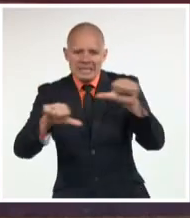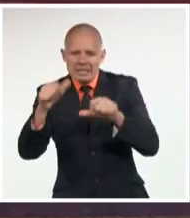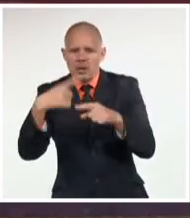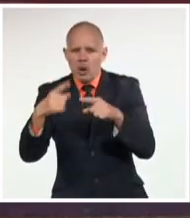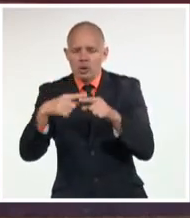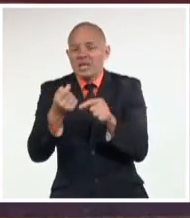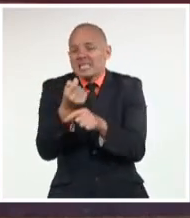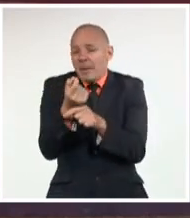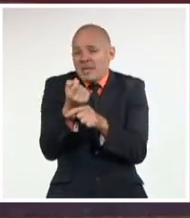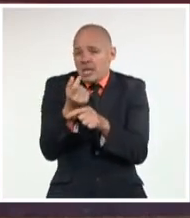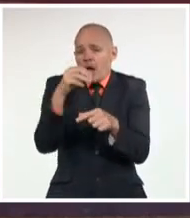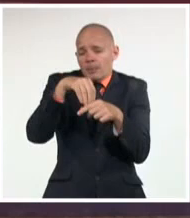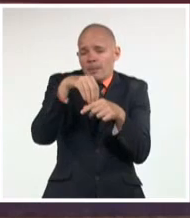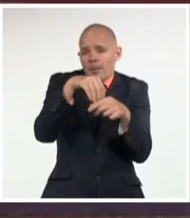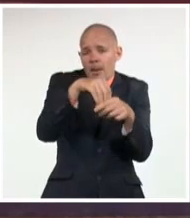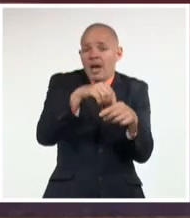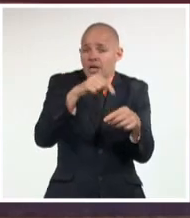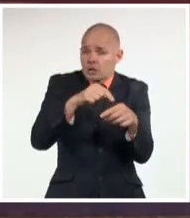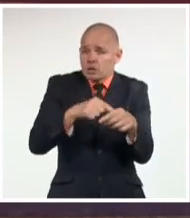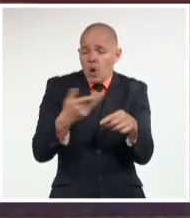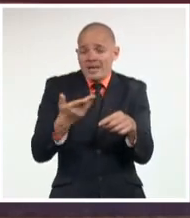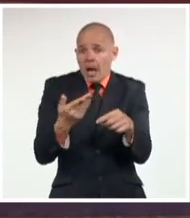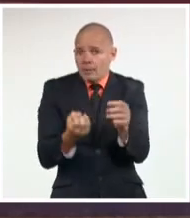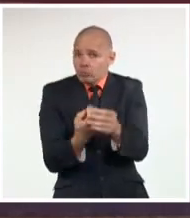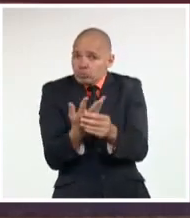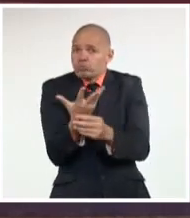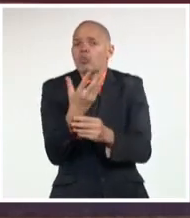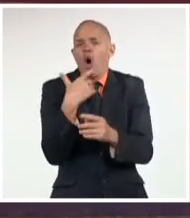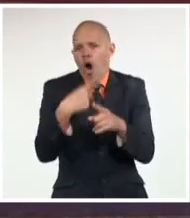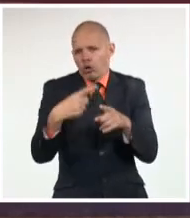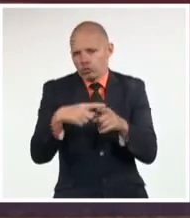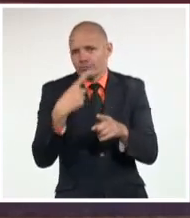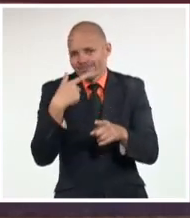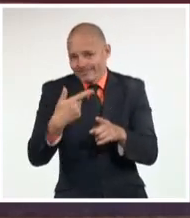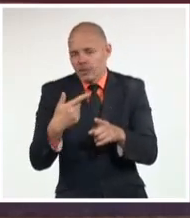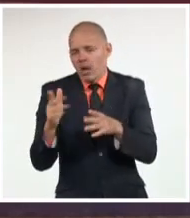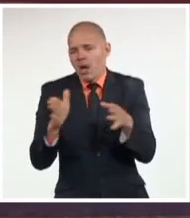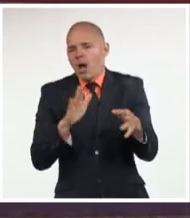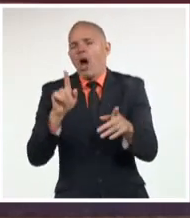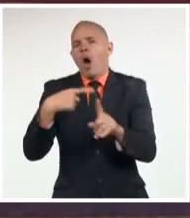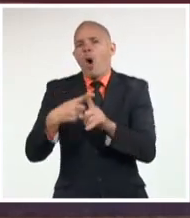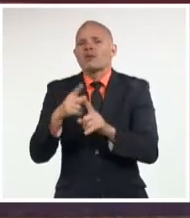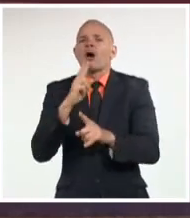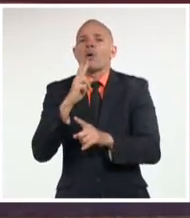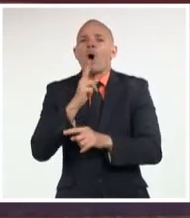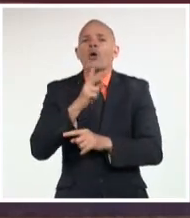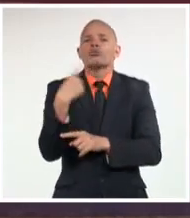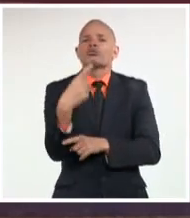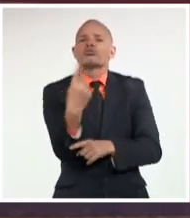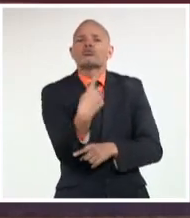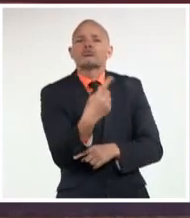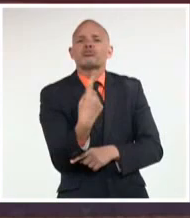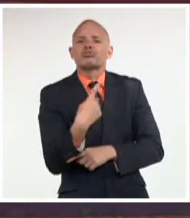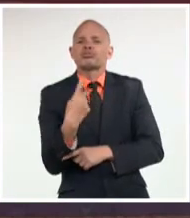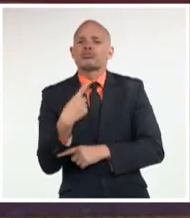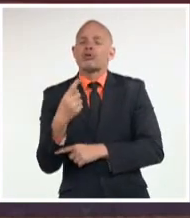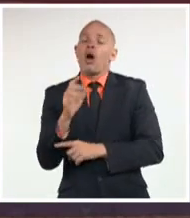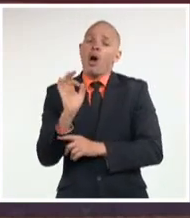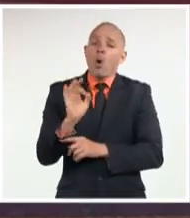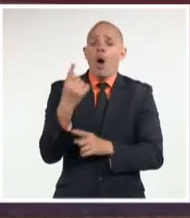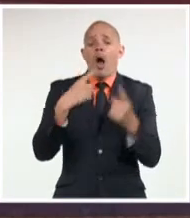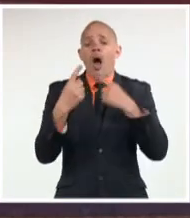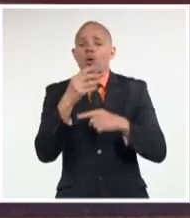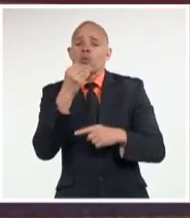los cultivos de más rápida respuesta para el consumo, con alternativas para el riego y con los medios biológicos de